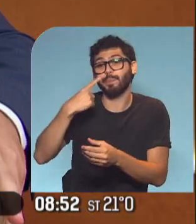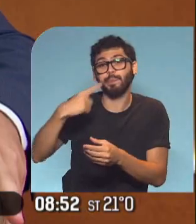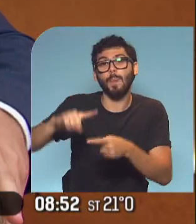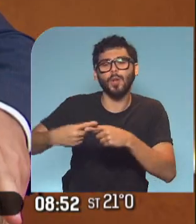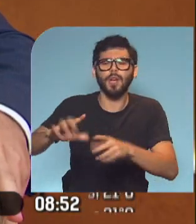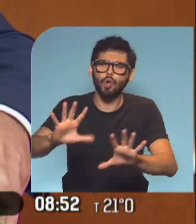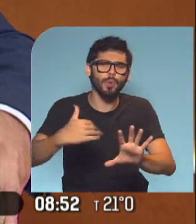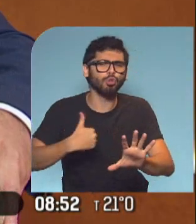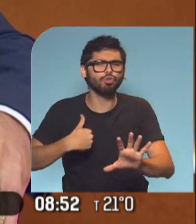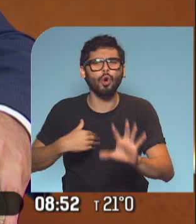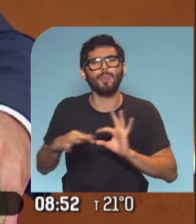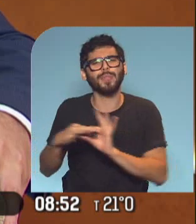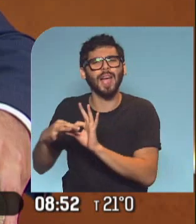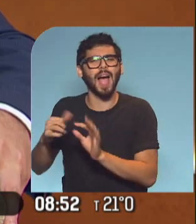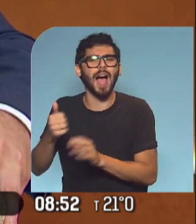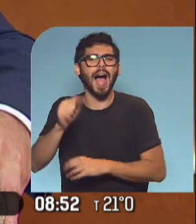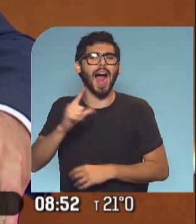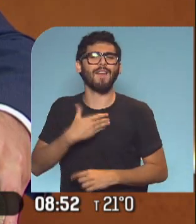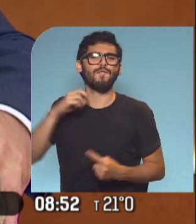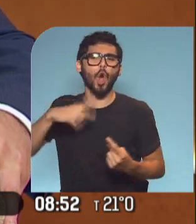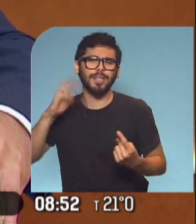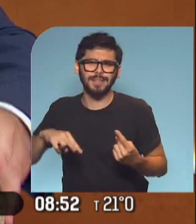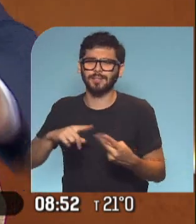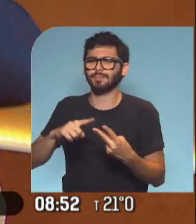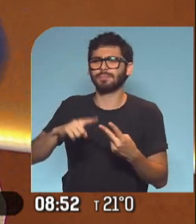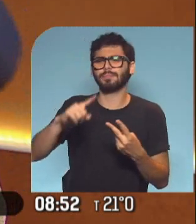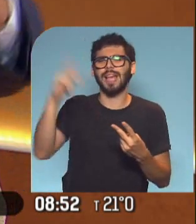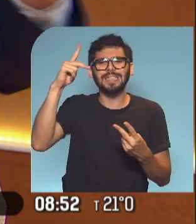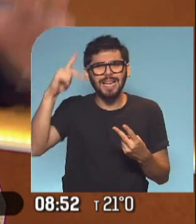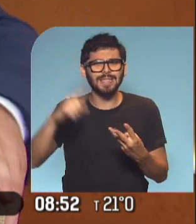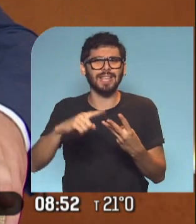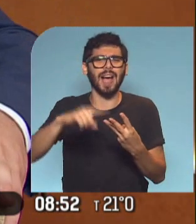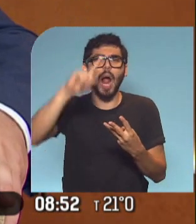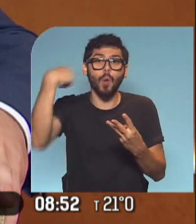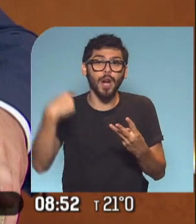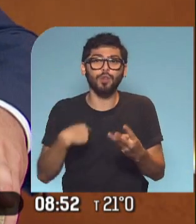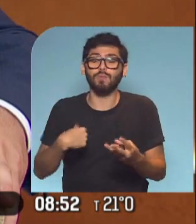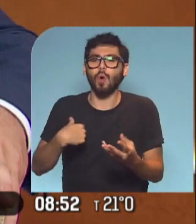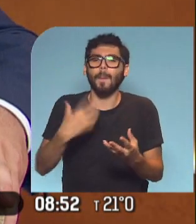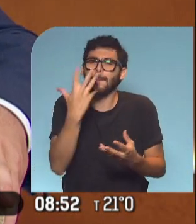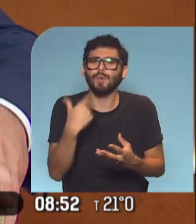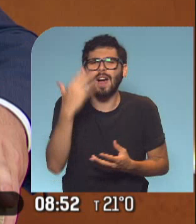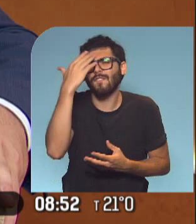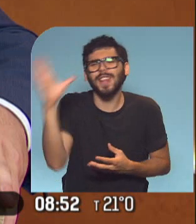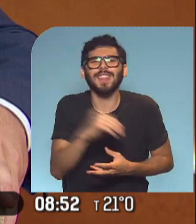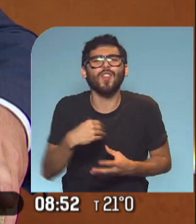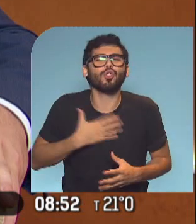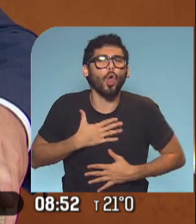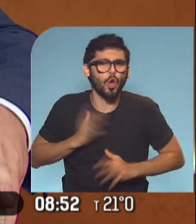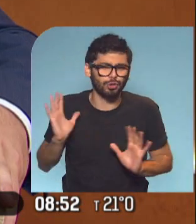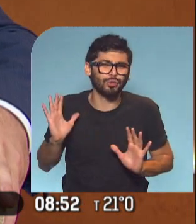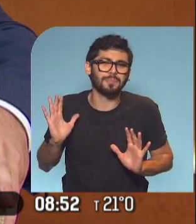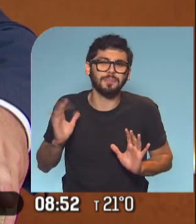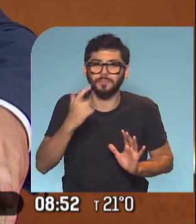me siento muy el función y sta y muy triste y muy albertista también muy diferente turista como como le gusta decir un amigo mío